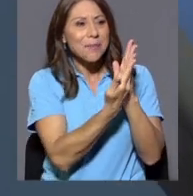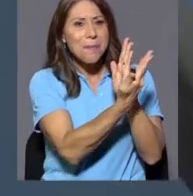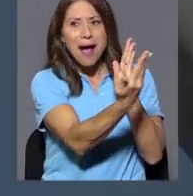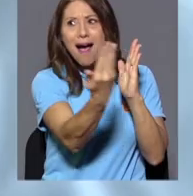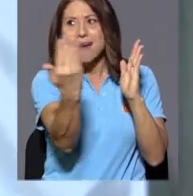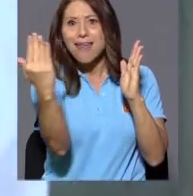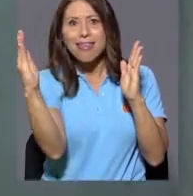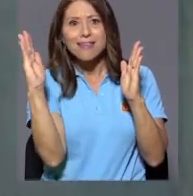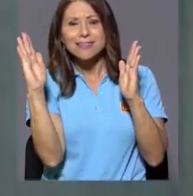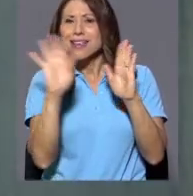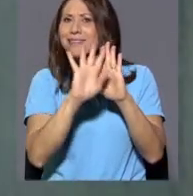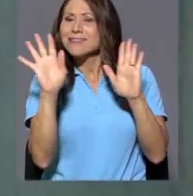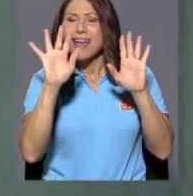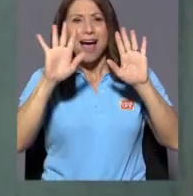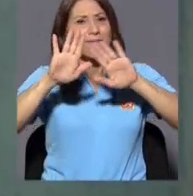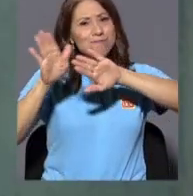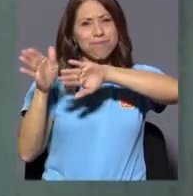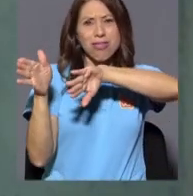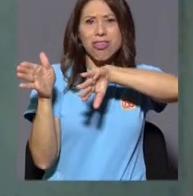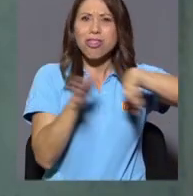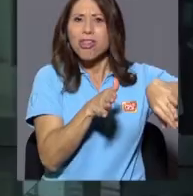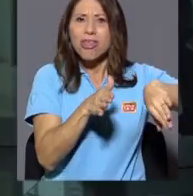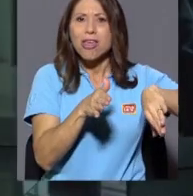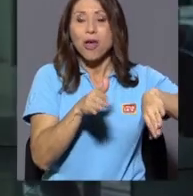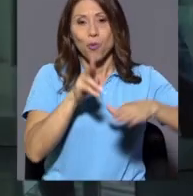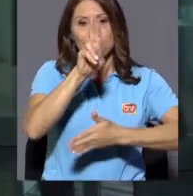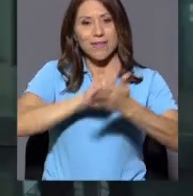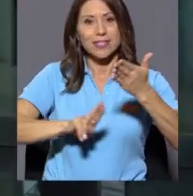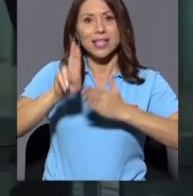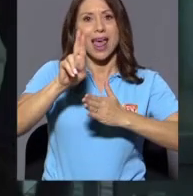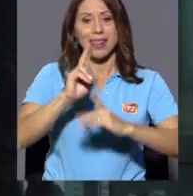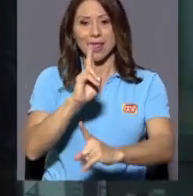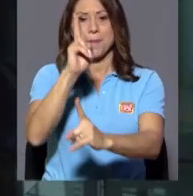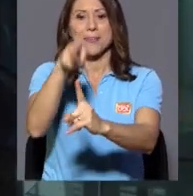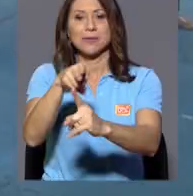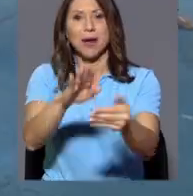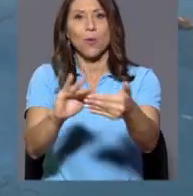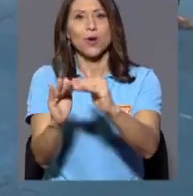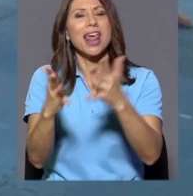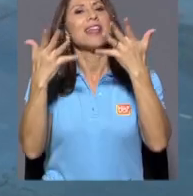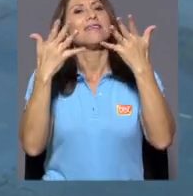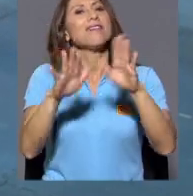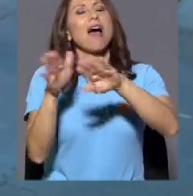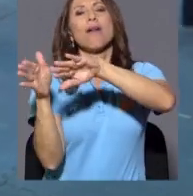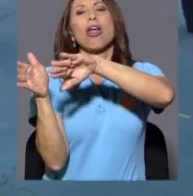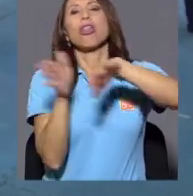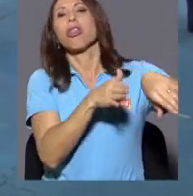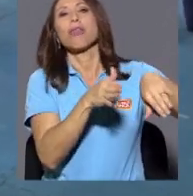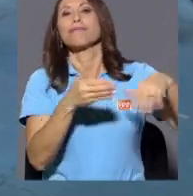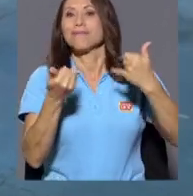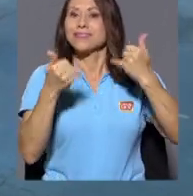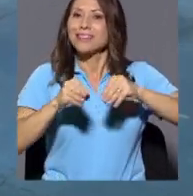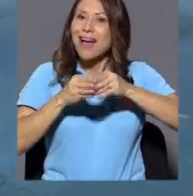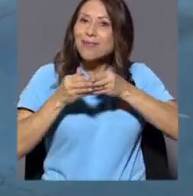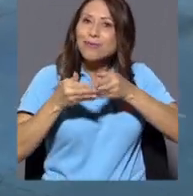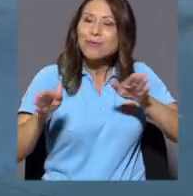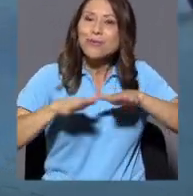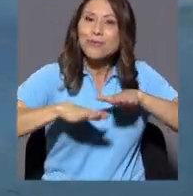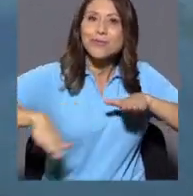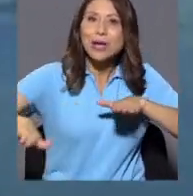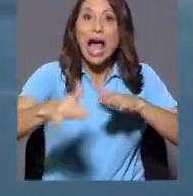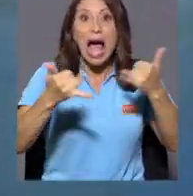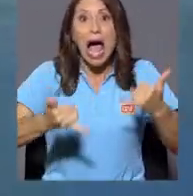de alguna manera y la propia comunidad creó todos esos muros para que encontremos que hoy por ejemplo la tercera edad esté